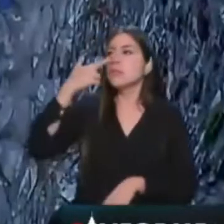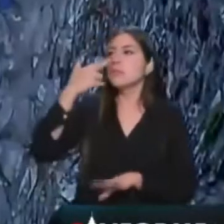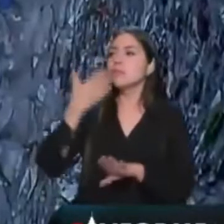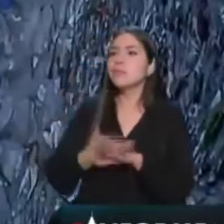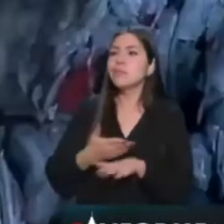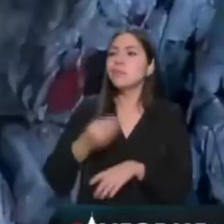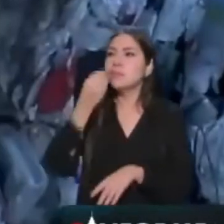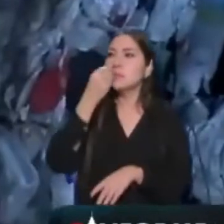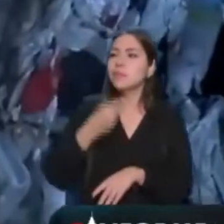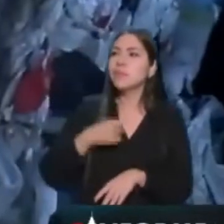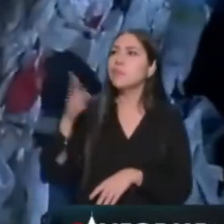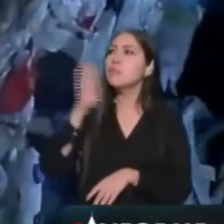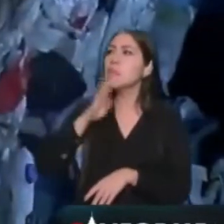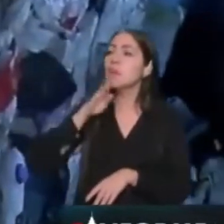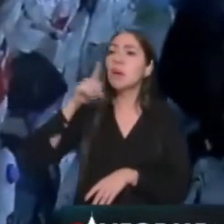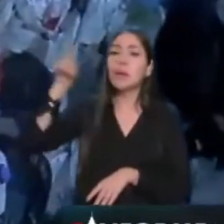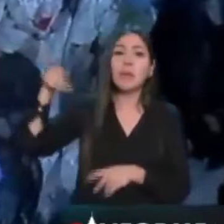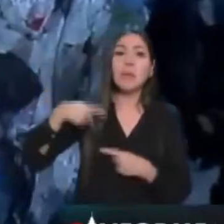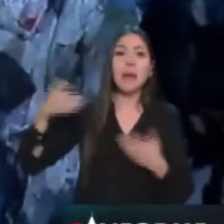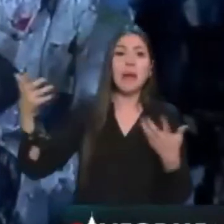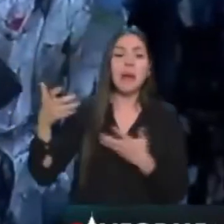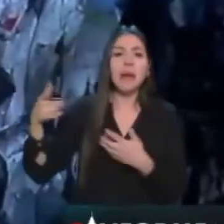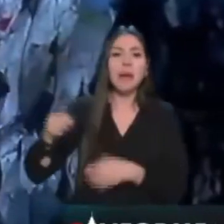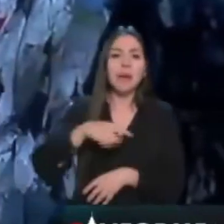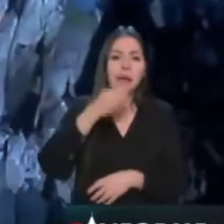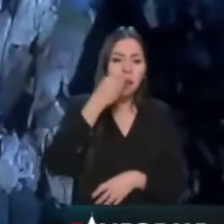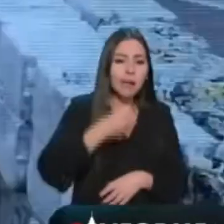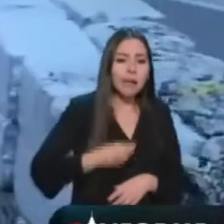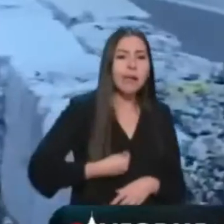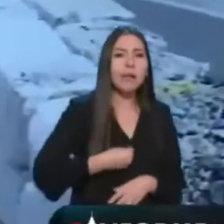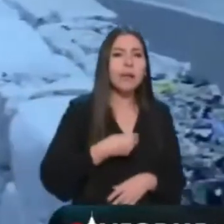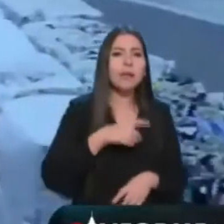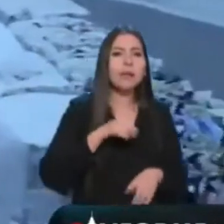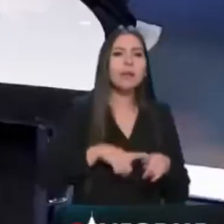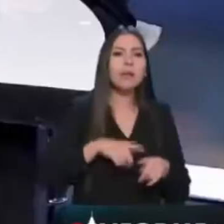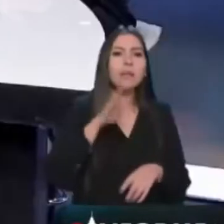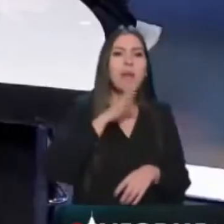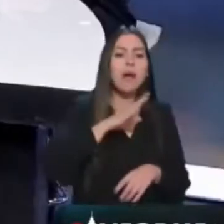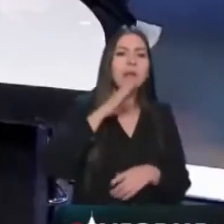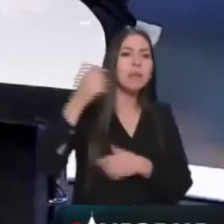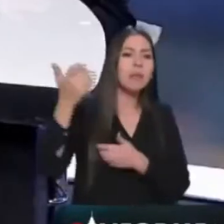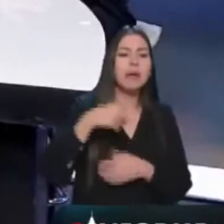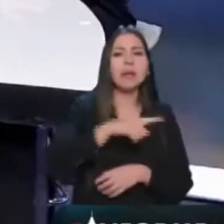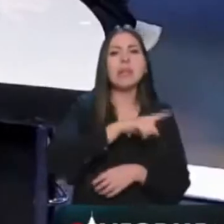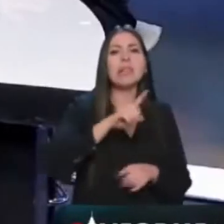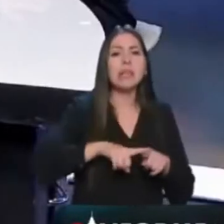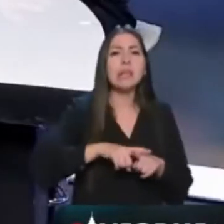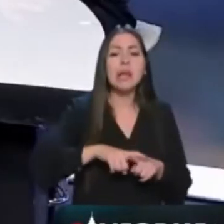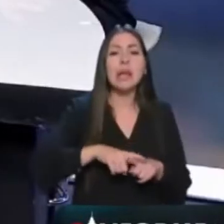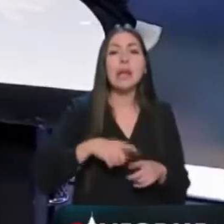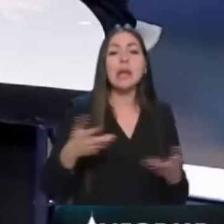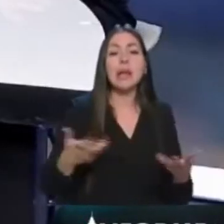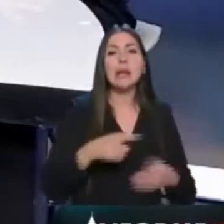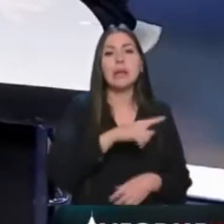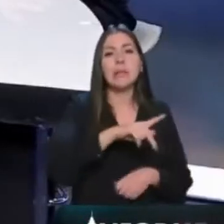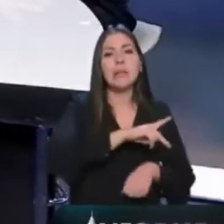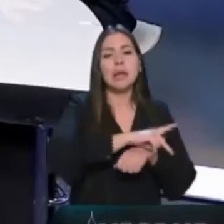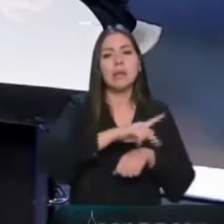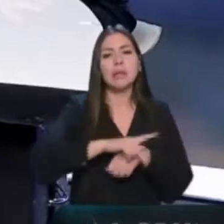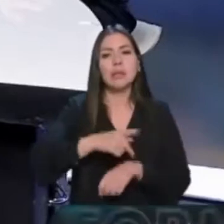ese proyecto, ¿no? ¿Quiénes pagamos las consecuencias? Los países pobres, que hemos sido colonizados y sufrimos